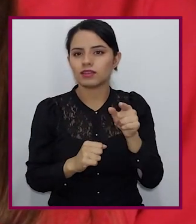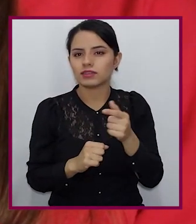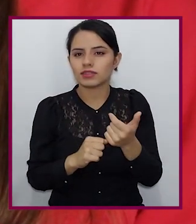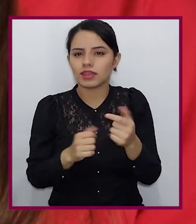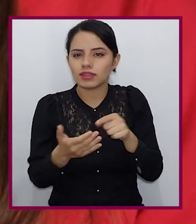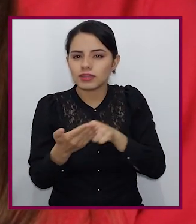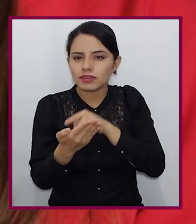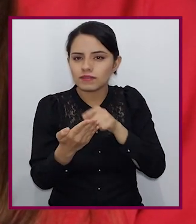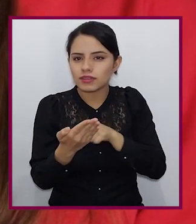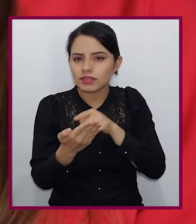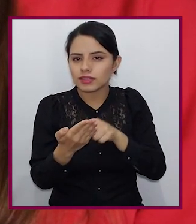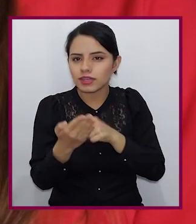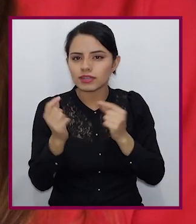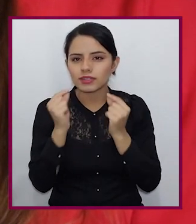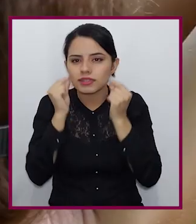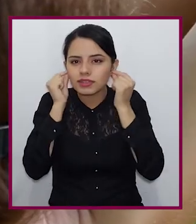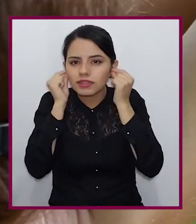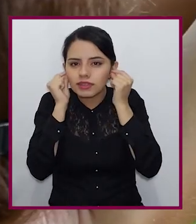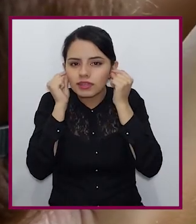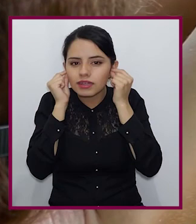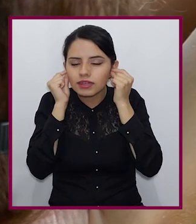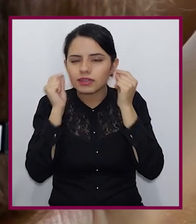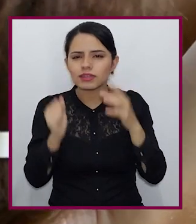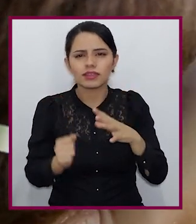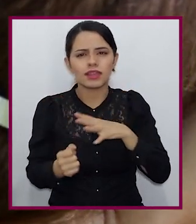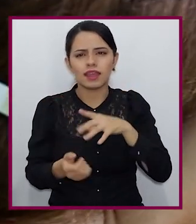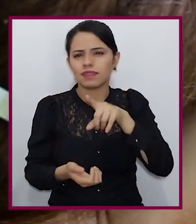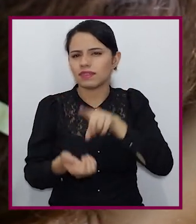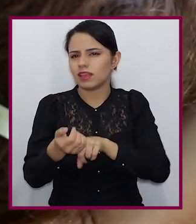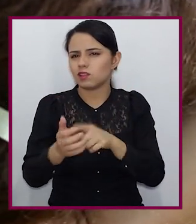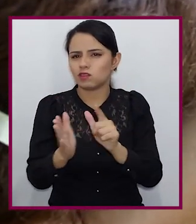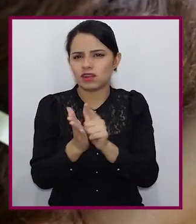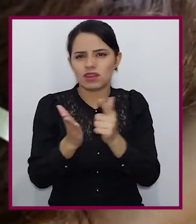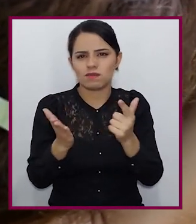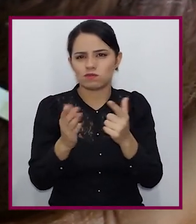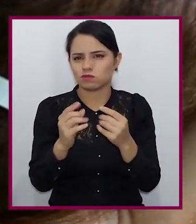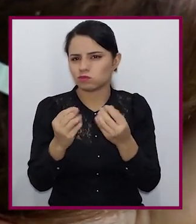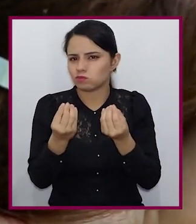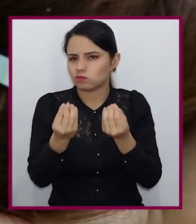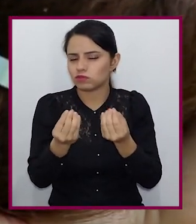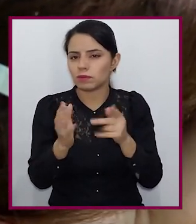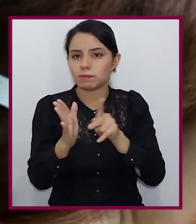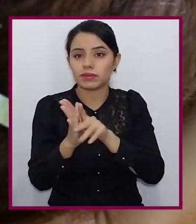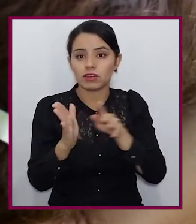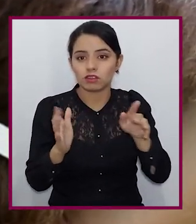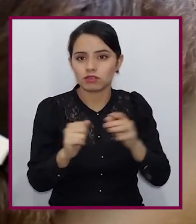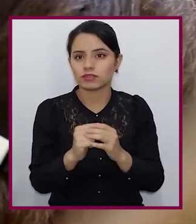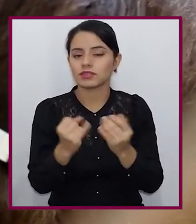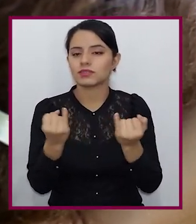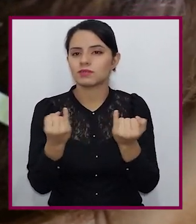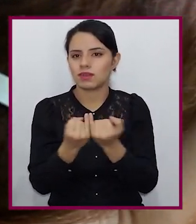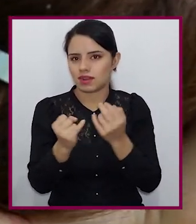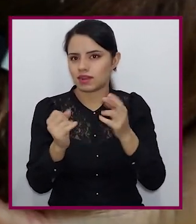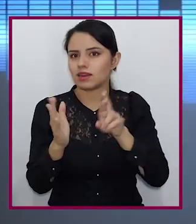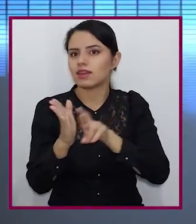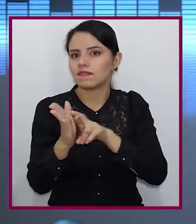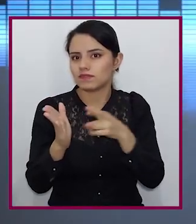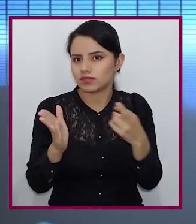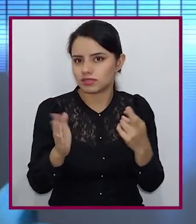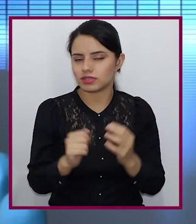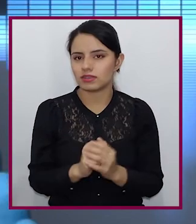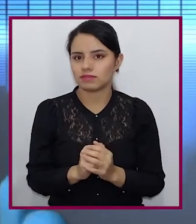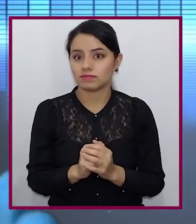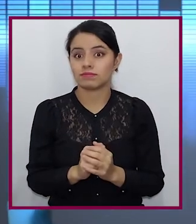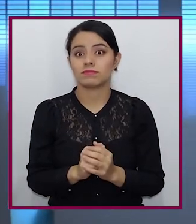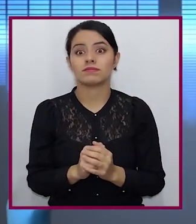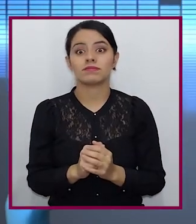diminuto reproductor de audio que tendría un montón de libros, periódicos y revistas. ¿Y